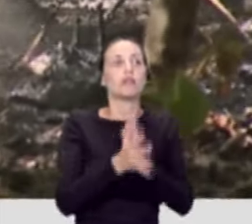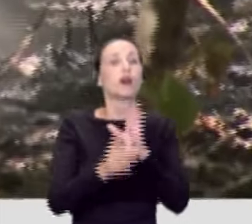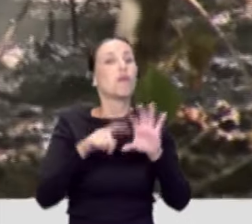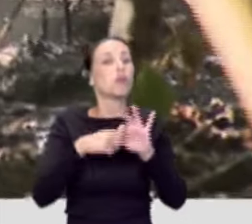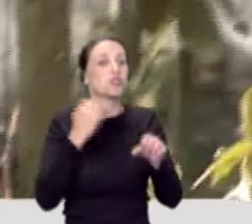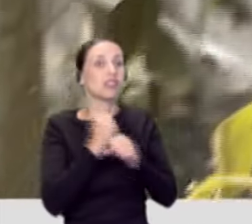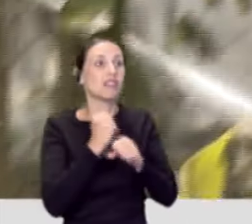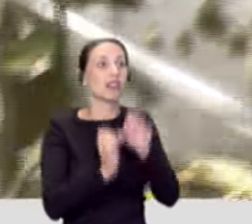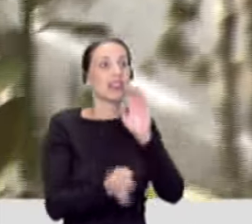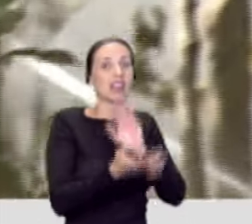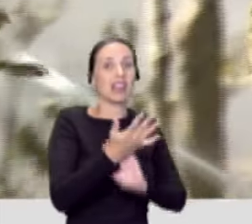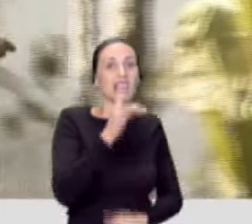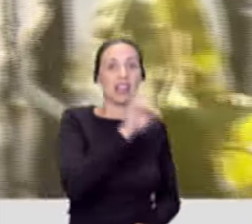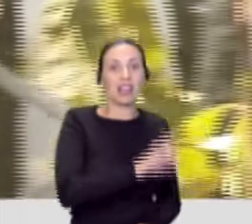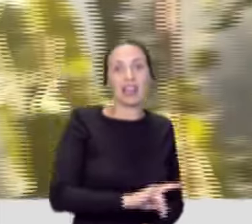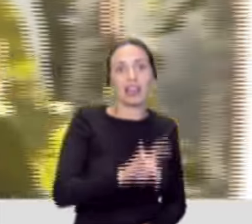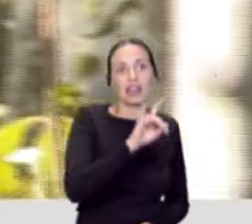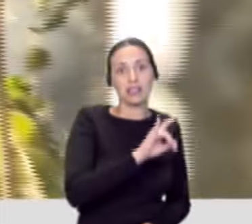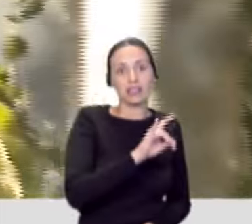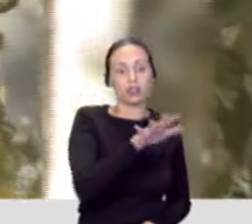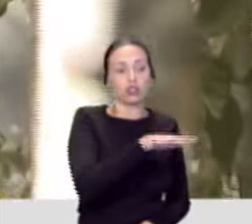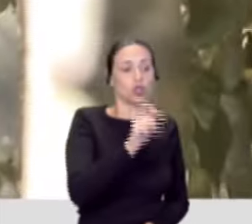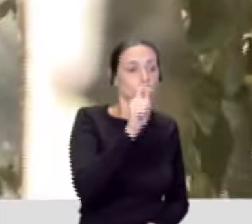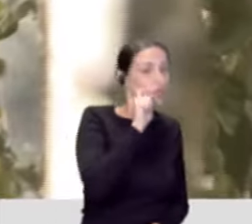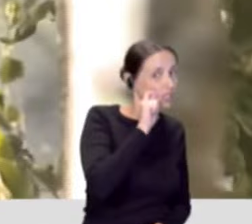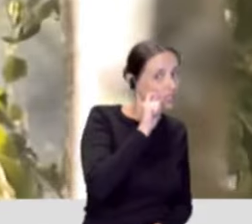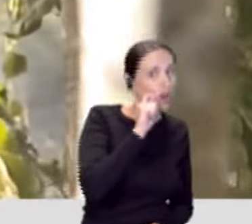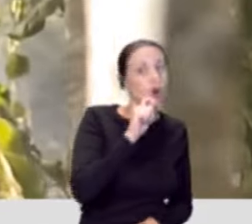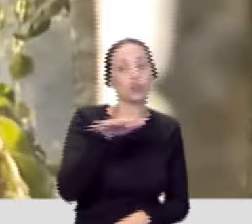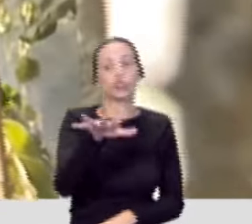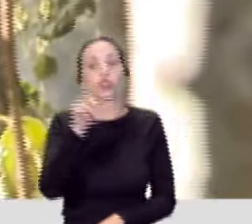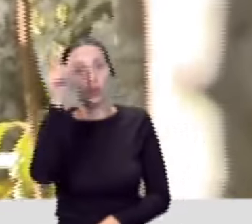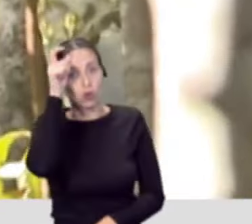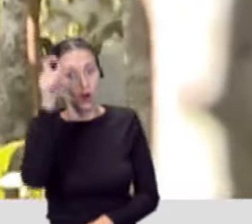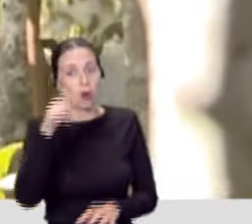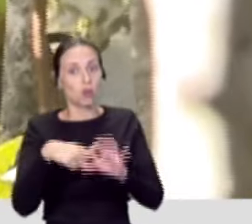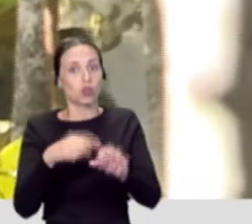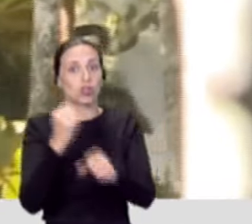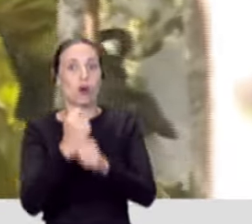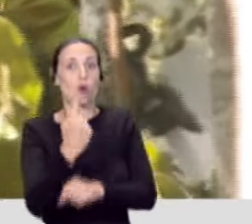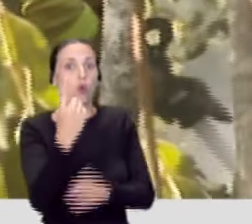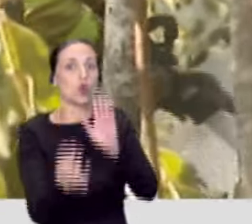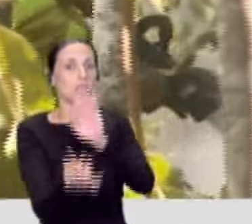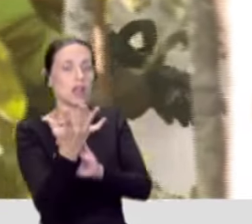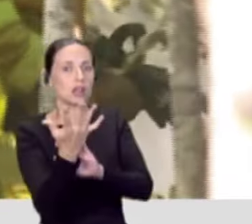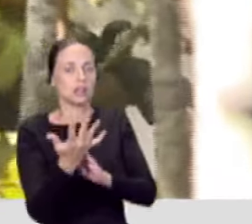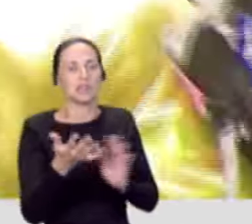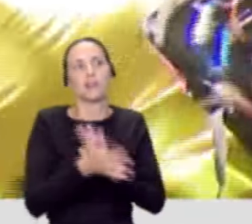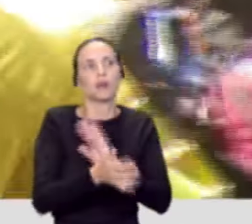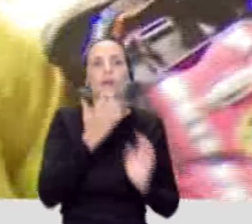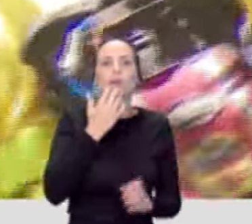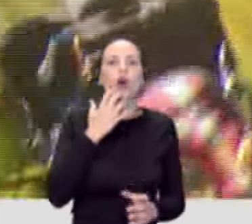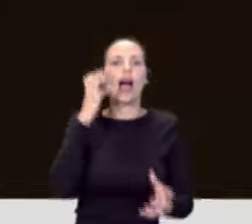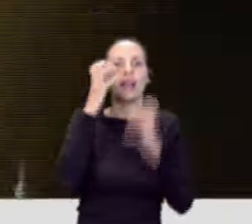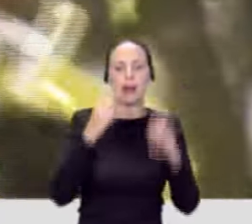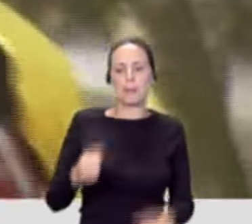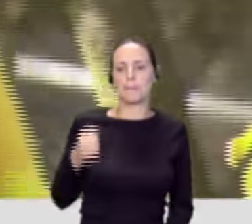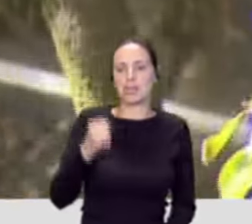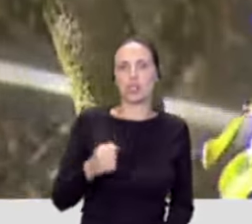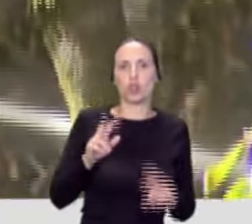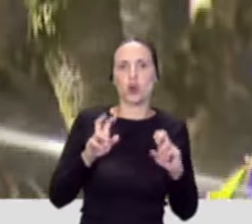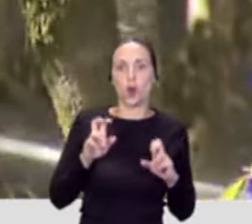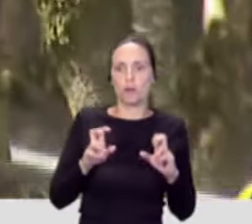zona turística que crear un solo puesto de trabajo en la zona rural. ¿Cuántos pastores nuevos tenemos? ¿Cuántos se retiran? ¿Cuántos agricultores